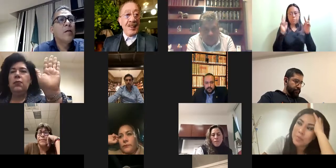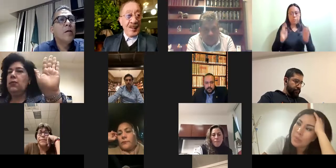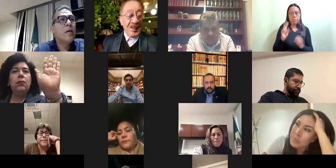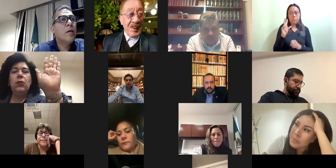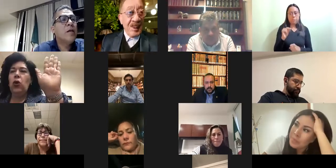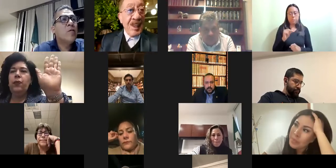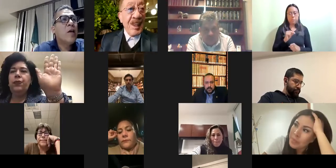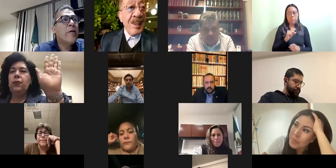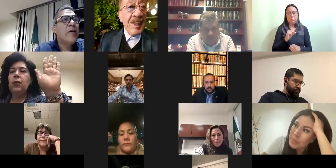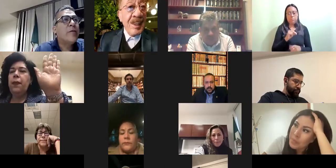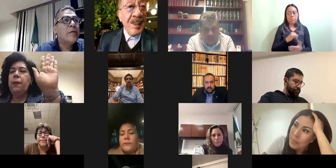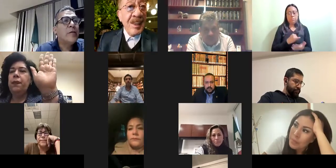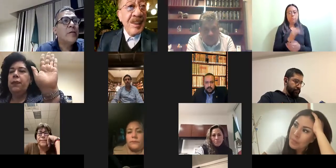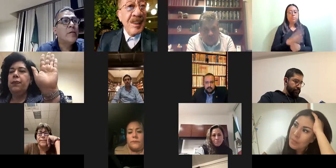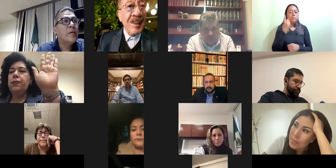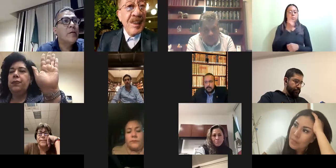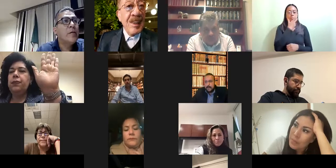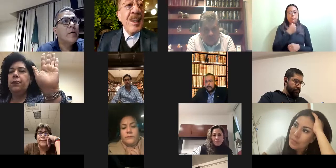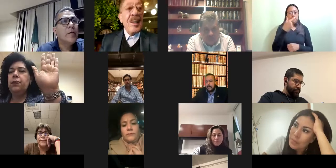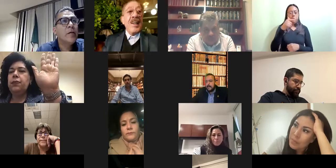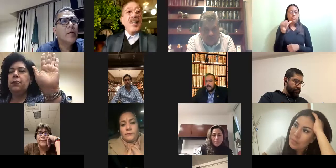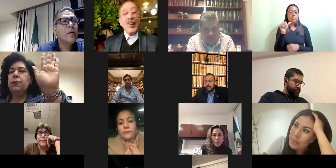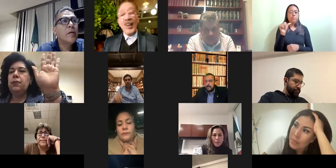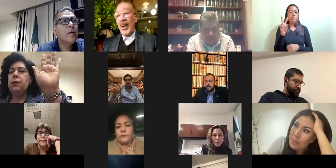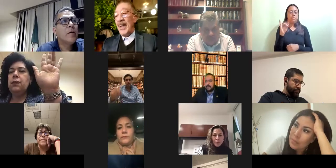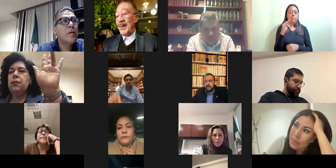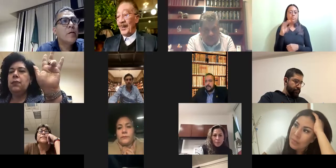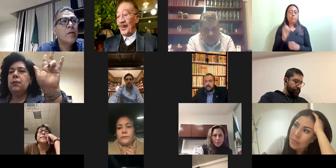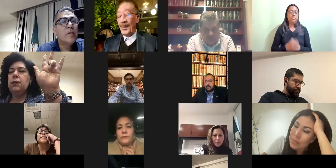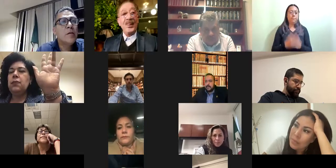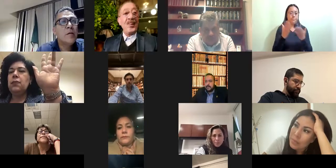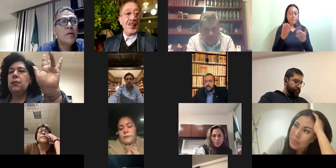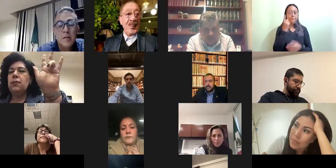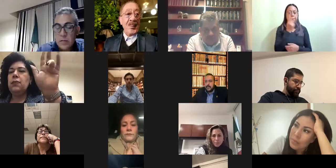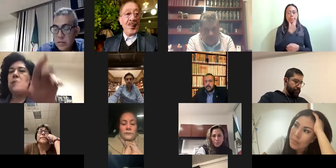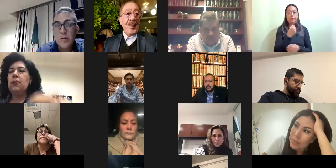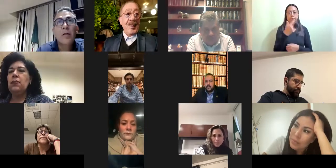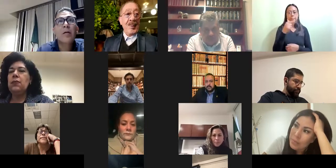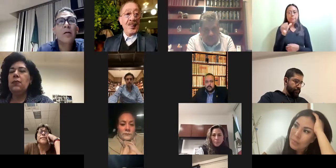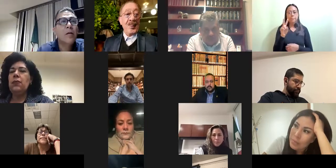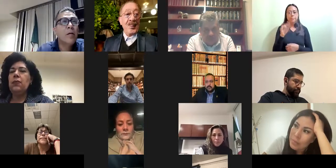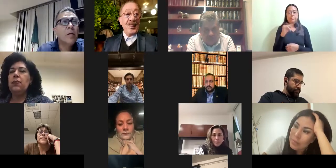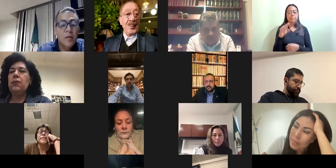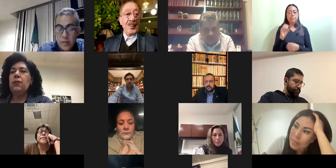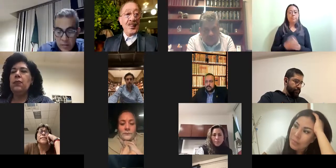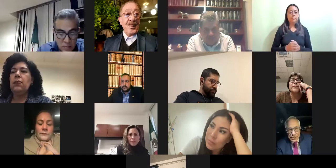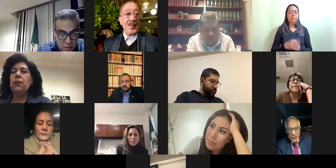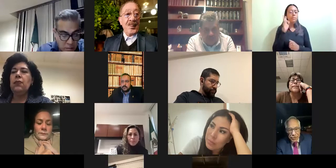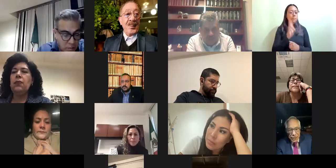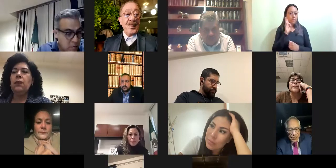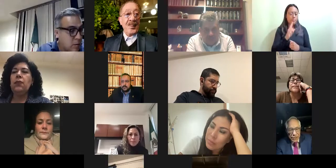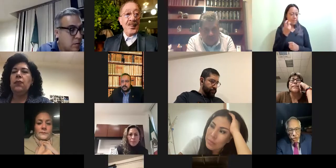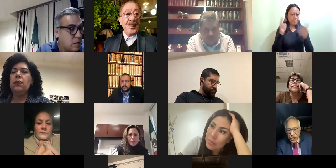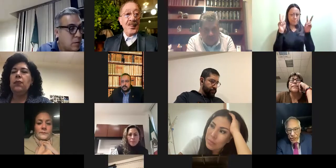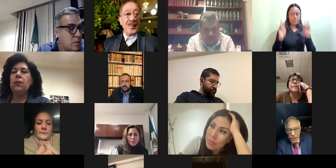presidente. El diputado Gaviño. Adelante, diputado Gaviño. Muchas gracias, presidente. Bueno, a ver, en este